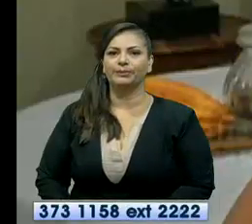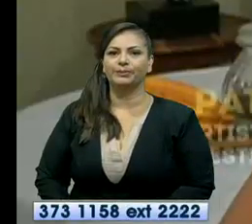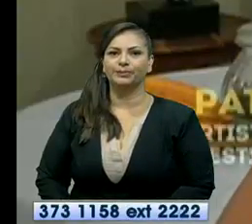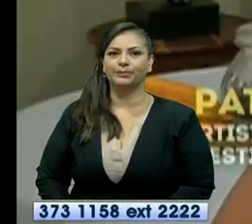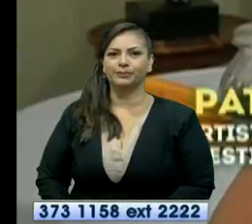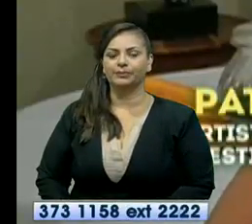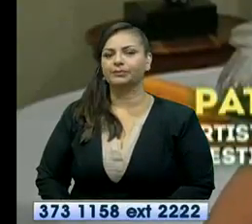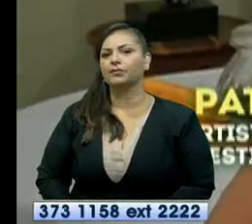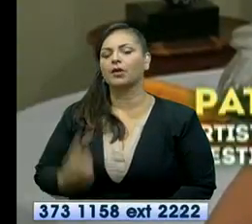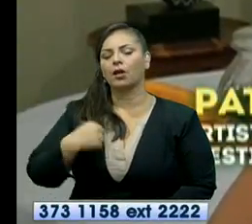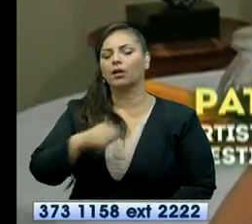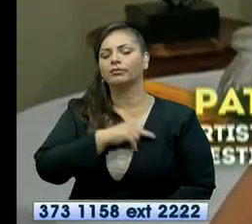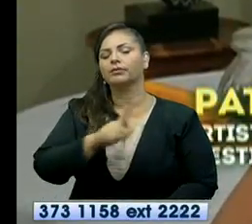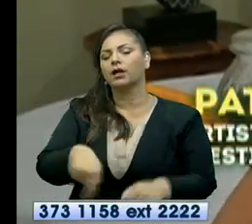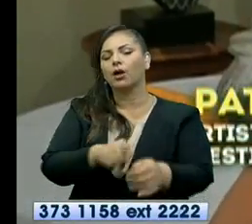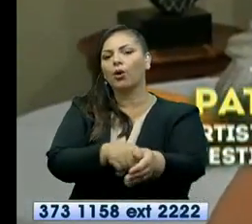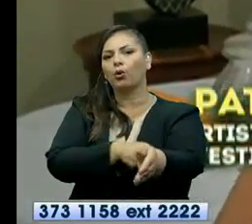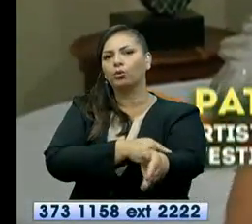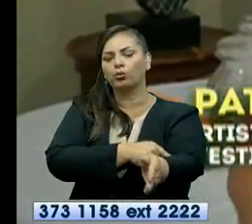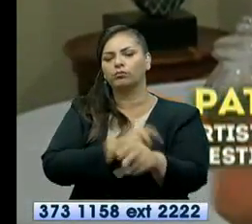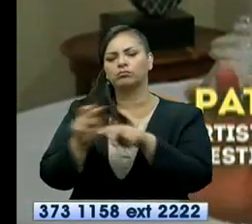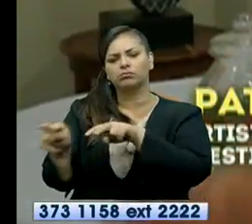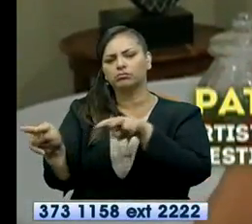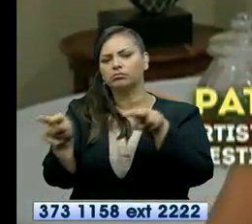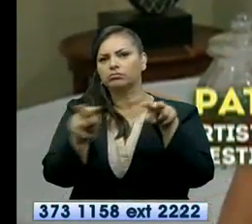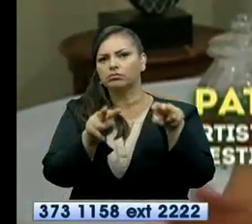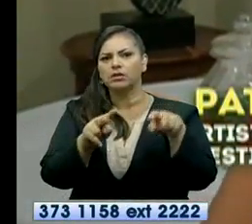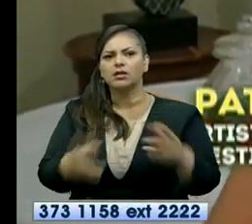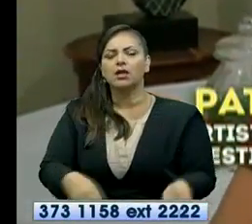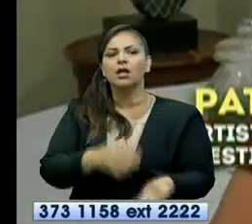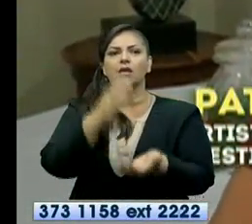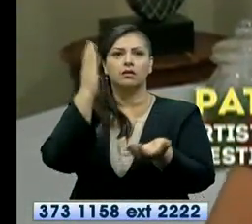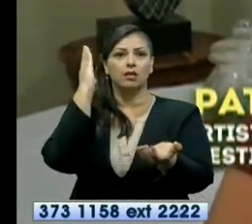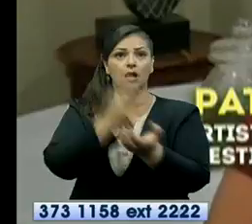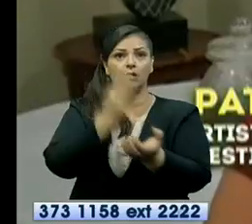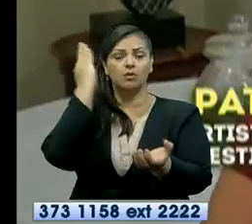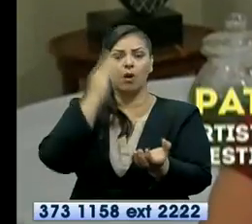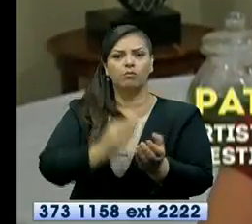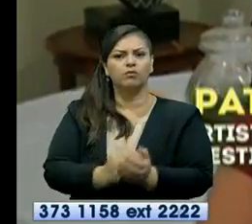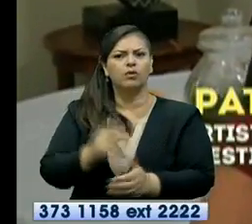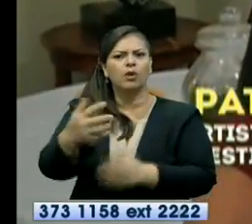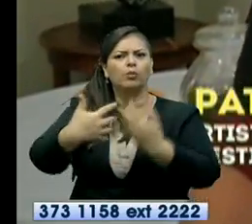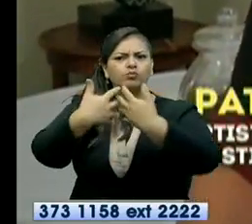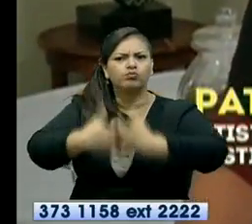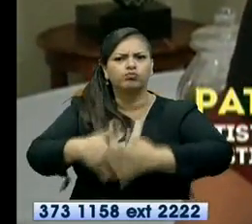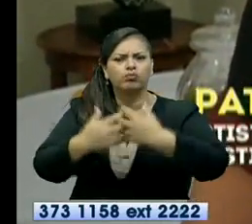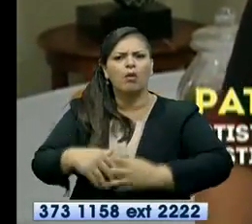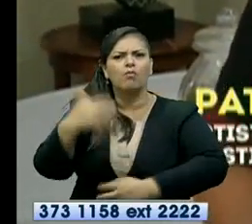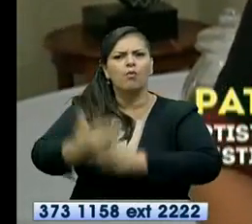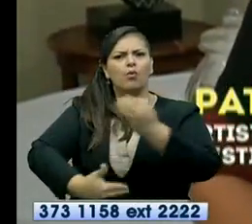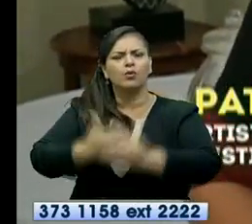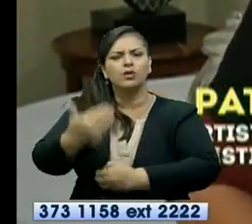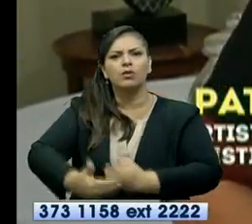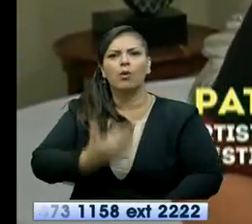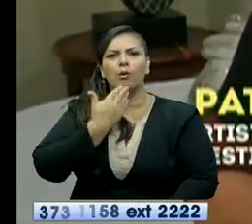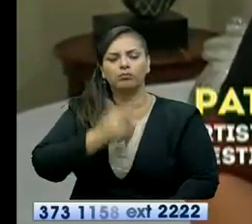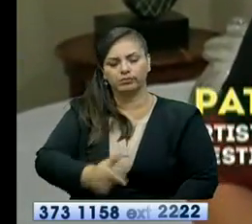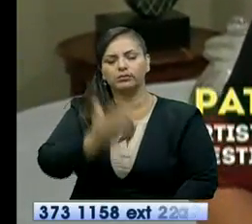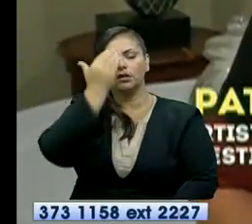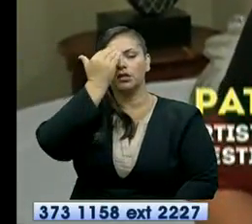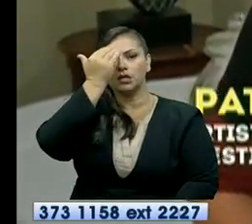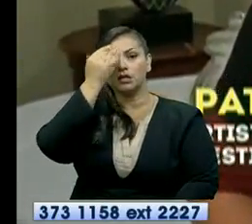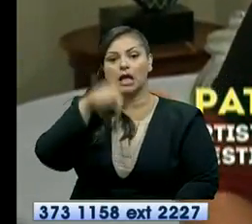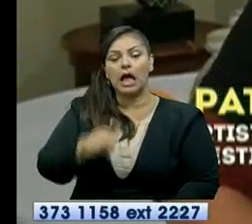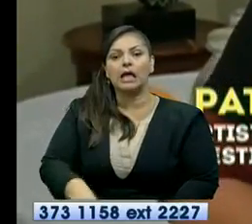nosotros estamos acostumbrados a ver siempre los procesos industriales y la verdad es que nosotros acá en este espacio hacemos un